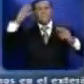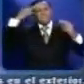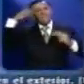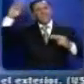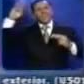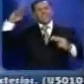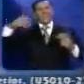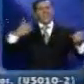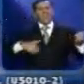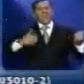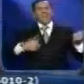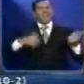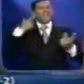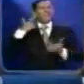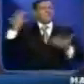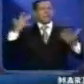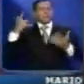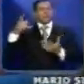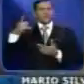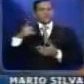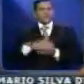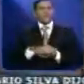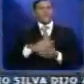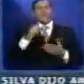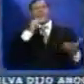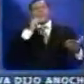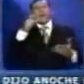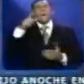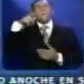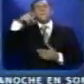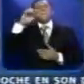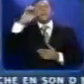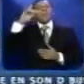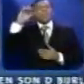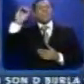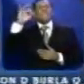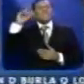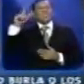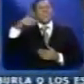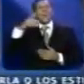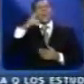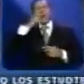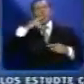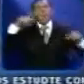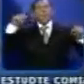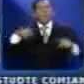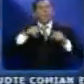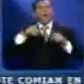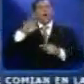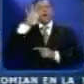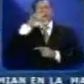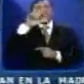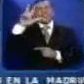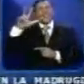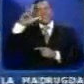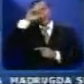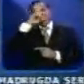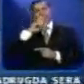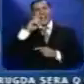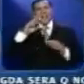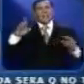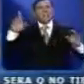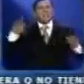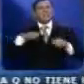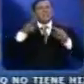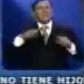doble. El cantautor Pedro Fernández celebró su cumpleaños número 40 y tres décadas de carrera artística con un